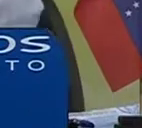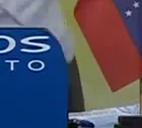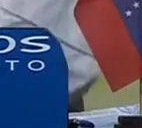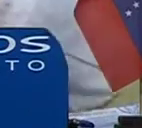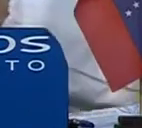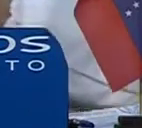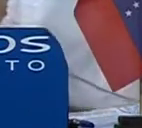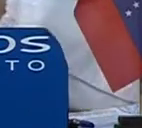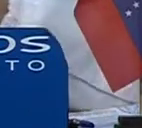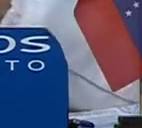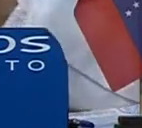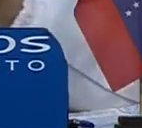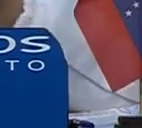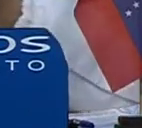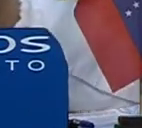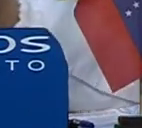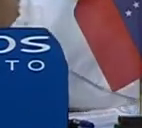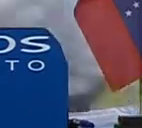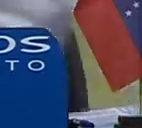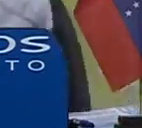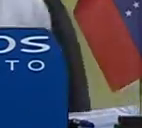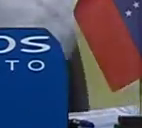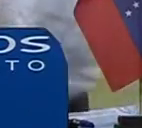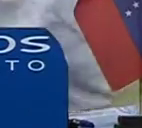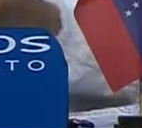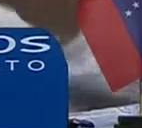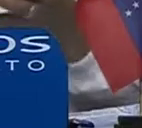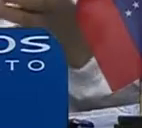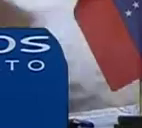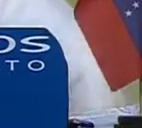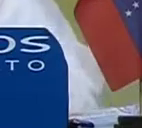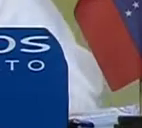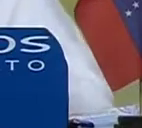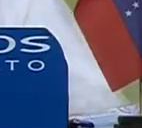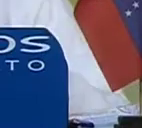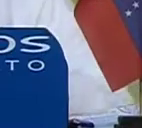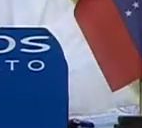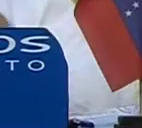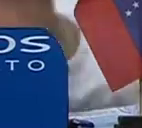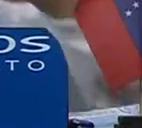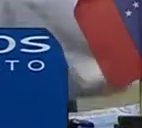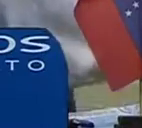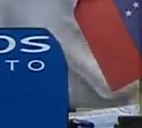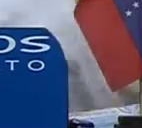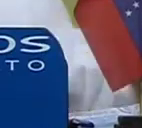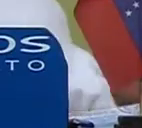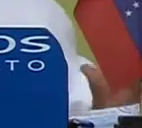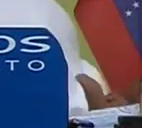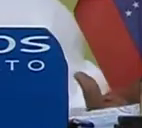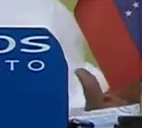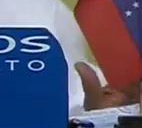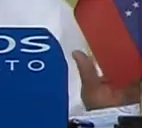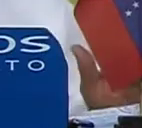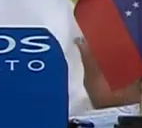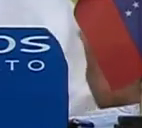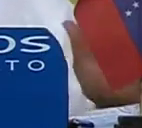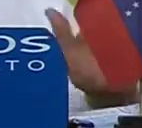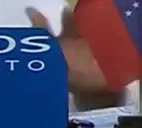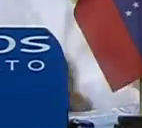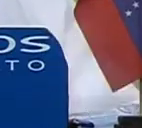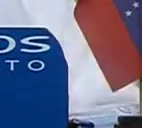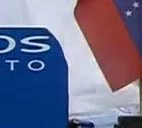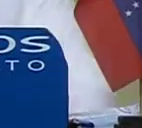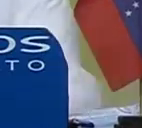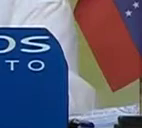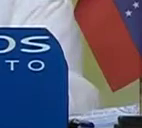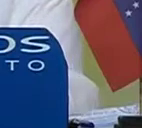ver qué vagabundería hay metida ahí en ese teléfono. Vamos a revisarle. ¿Por qué? Porque somos una sola carne. El